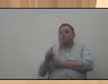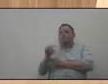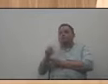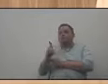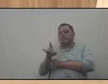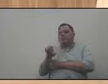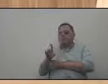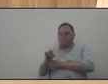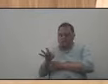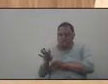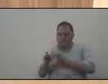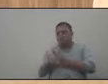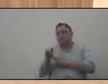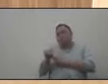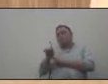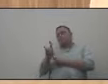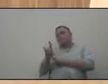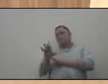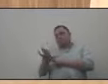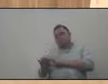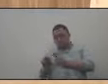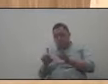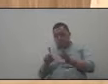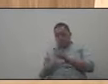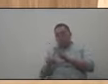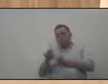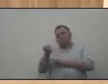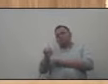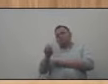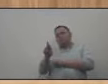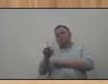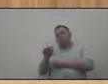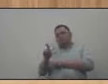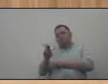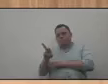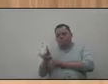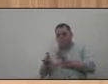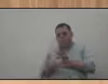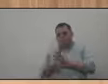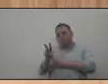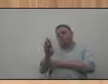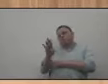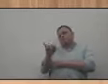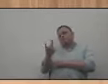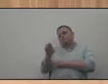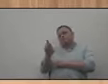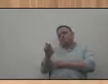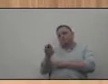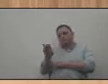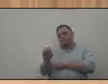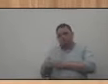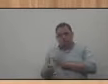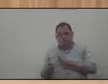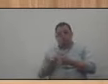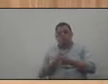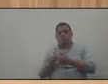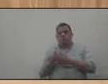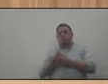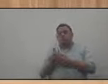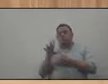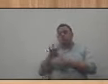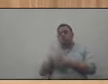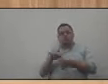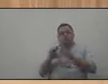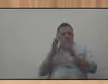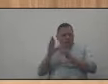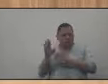Medicenter, CEMEDIT, laboratorios como Nora Álvarez, Visionamos, instituciones de atención